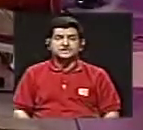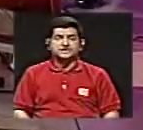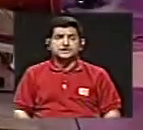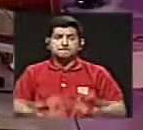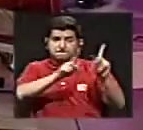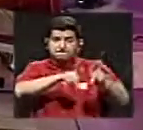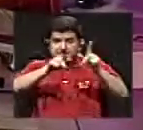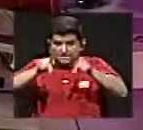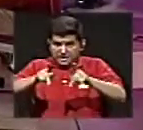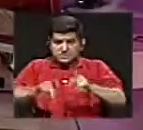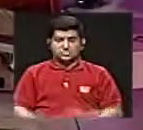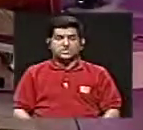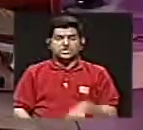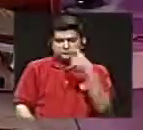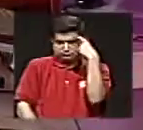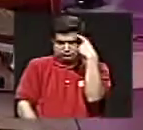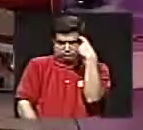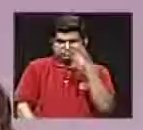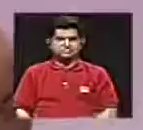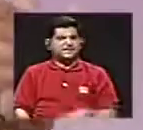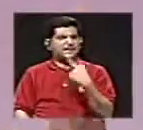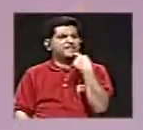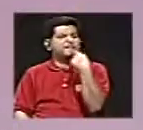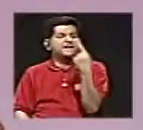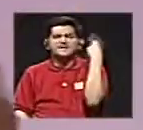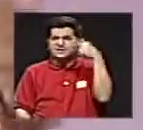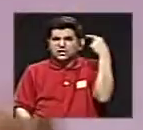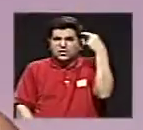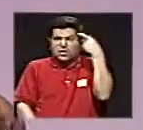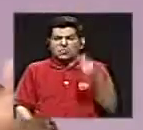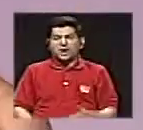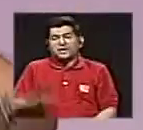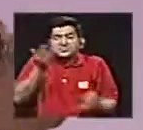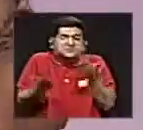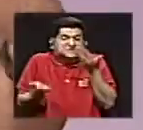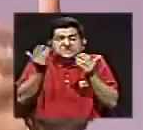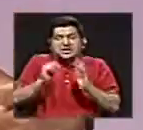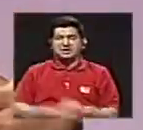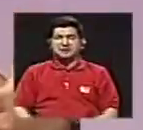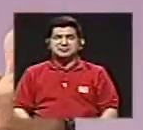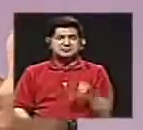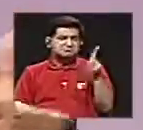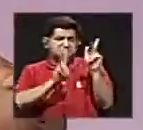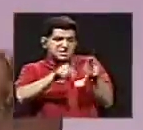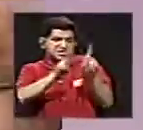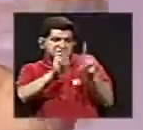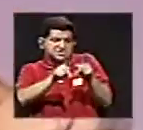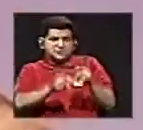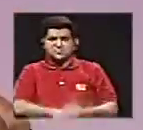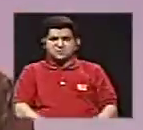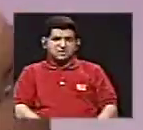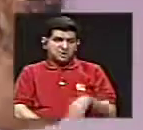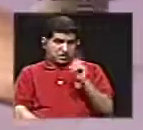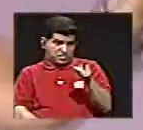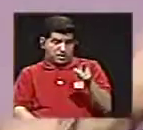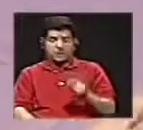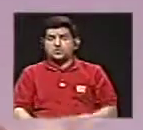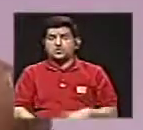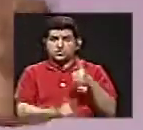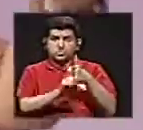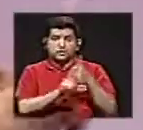la gente, o sea, en vez de decir el gobierno, el Estado, bueno, esta gente ha puesto incluso